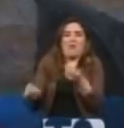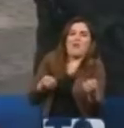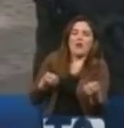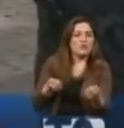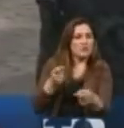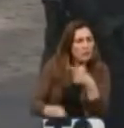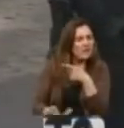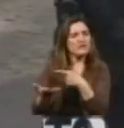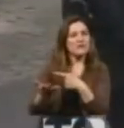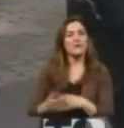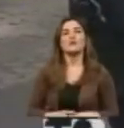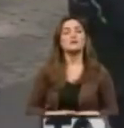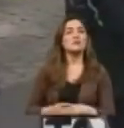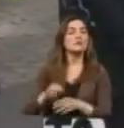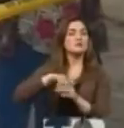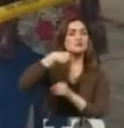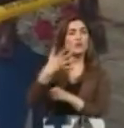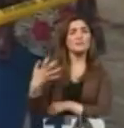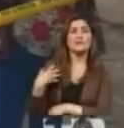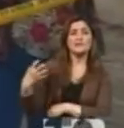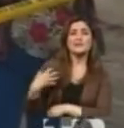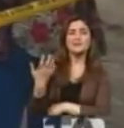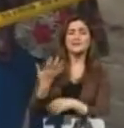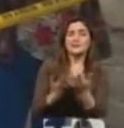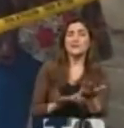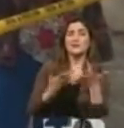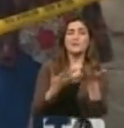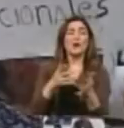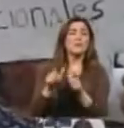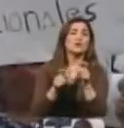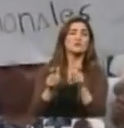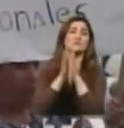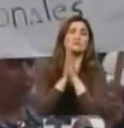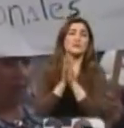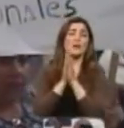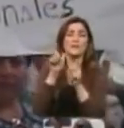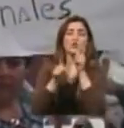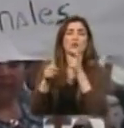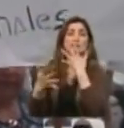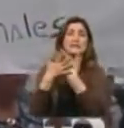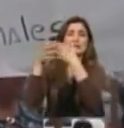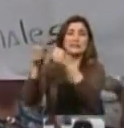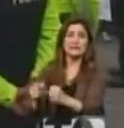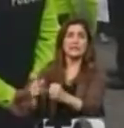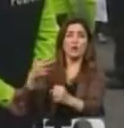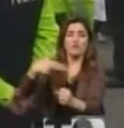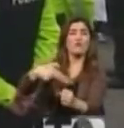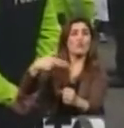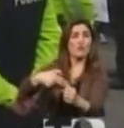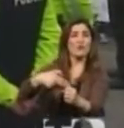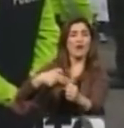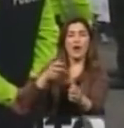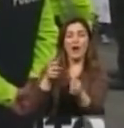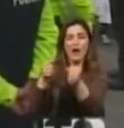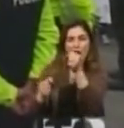las bases. Mientras en los exteriores los pedidos no se hicieron esperar, por quienes piden el indulto de los detenidos con combustible y la devolución de